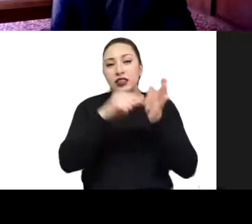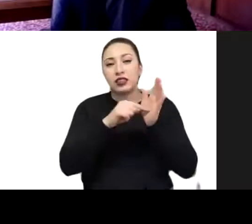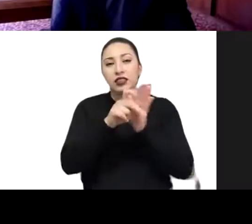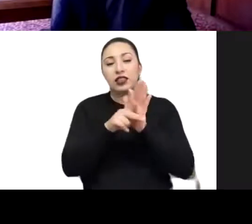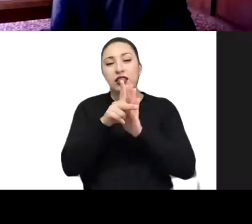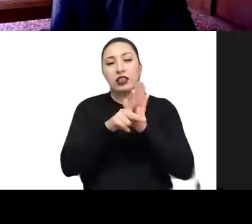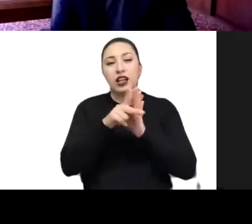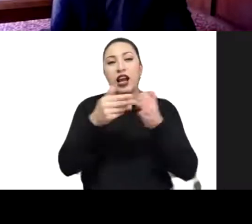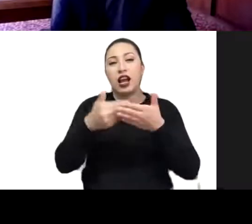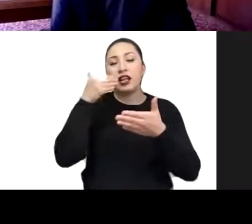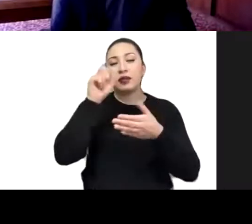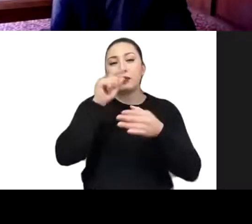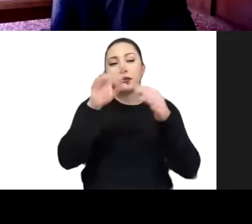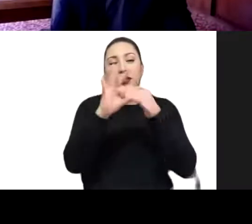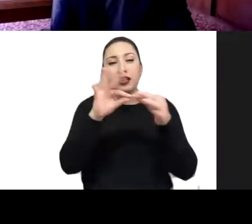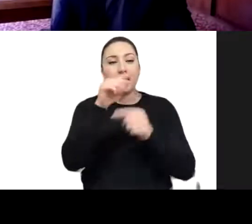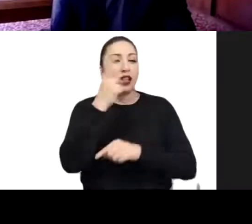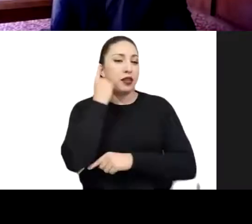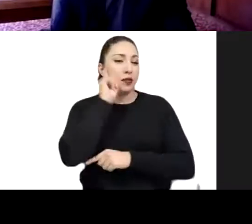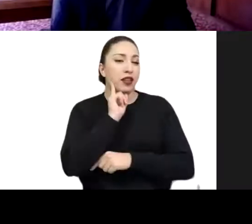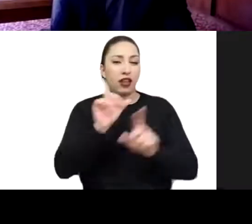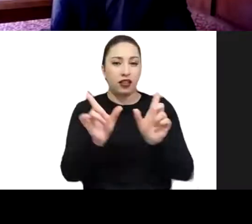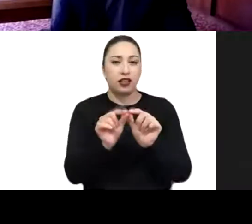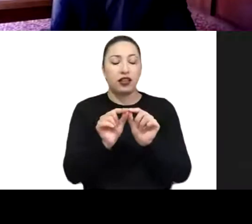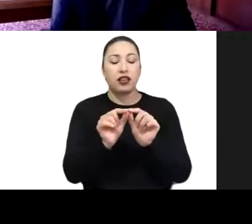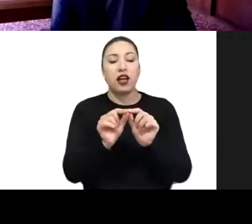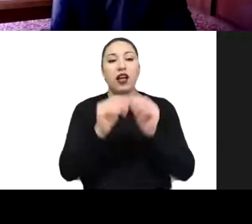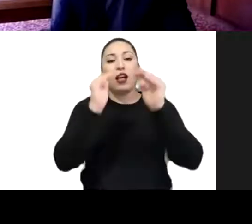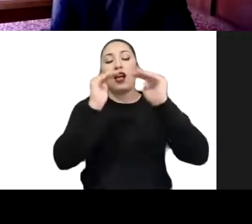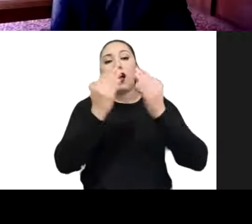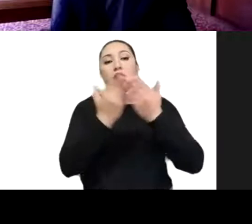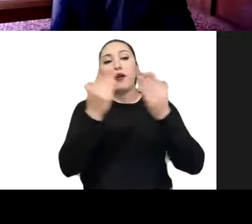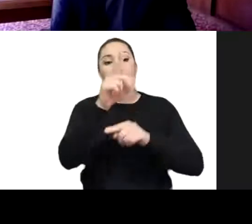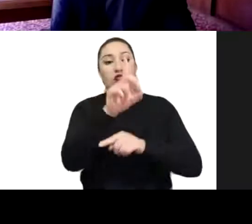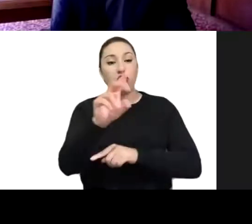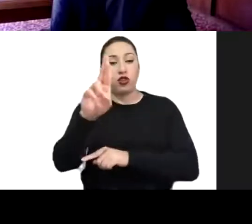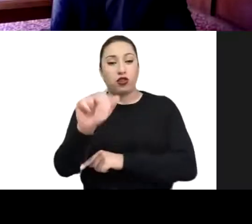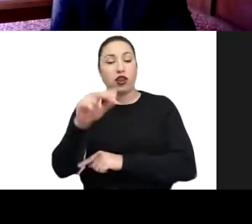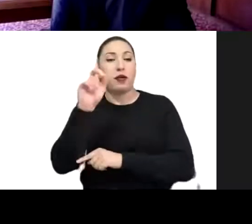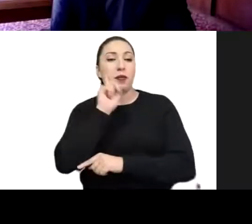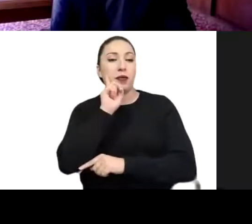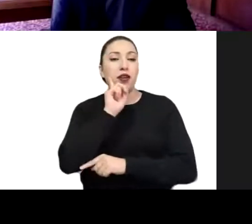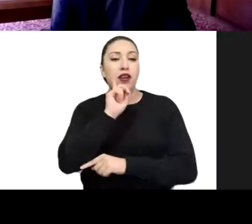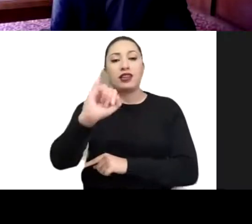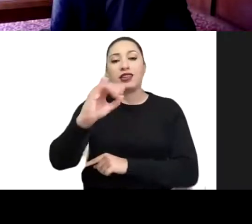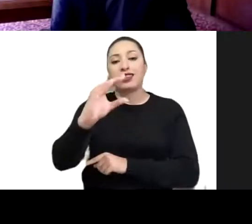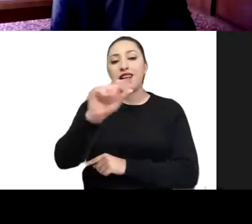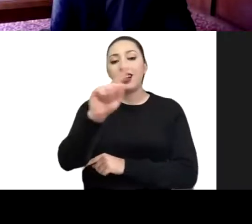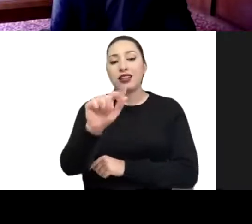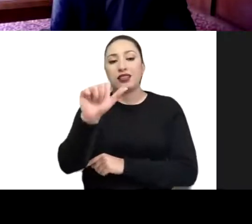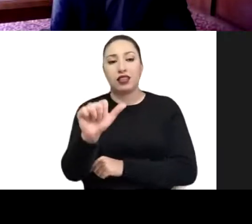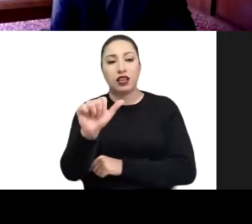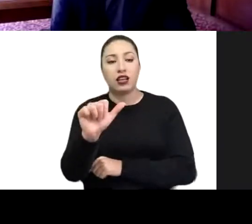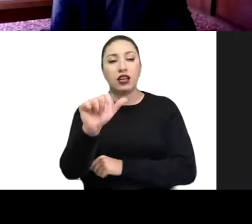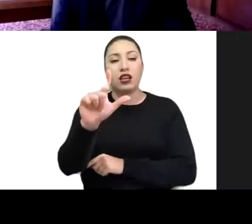de la diputada. Pasamos directo a la primera ponencia por parte de la doctora Maya Inmaculada Álvarez y Casa, representante